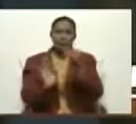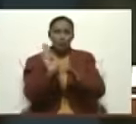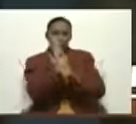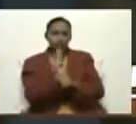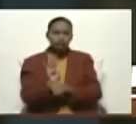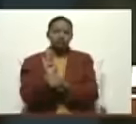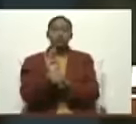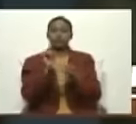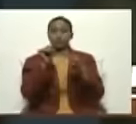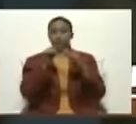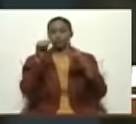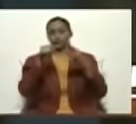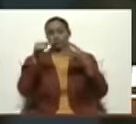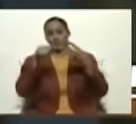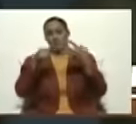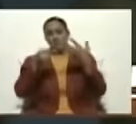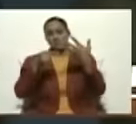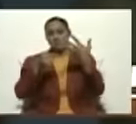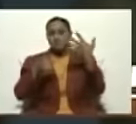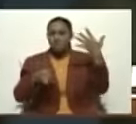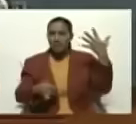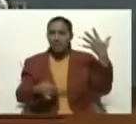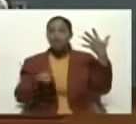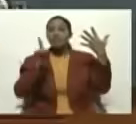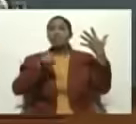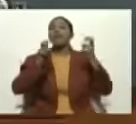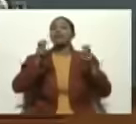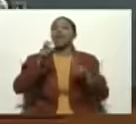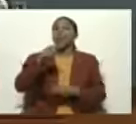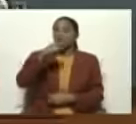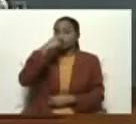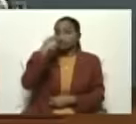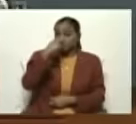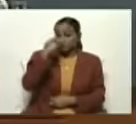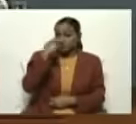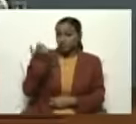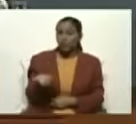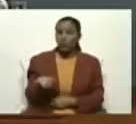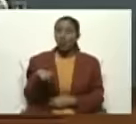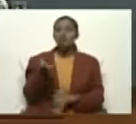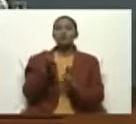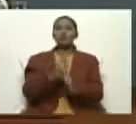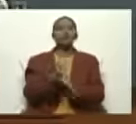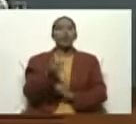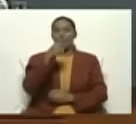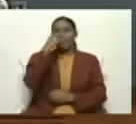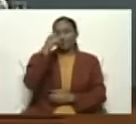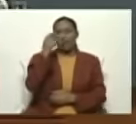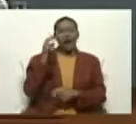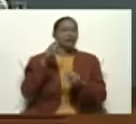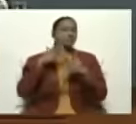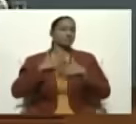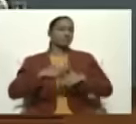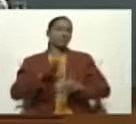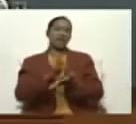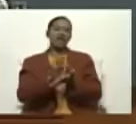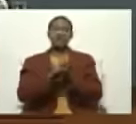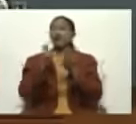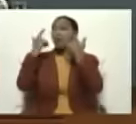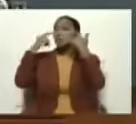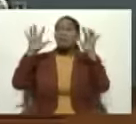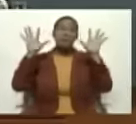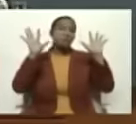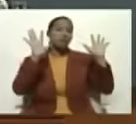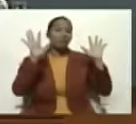frivolización brutal el tema del consumo de drogas, diciendo que son recreativas cuando sabemos son destructivas. Y por ello